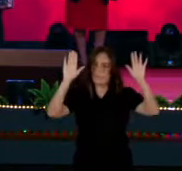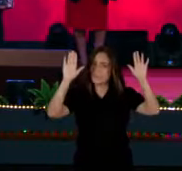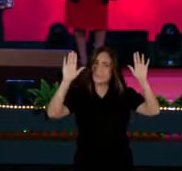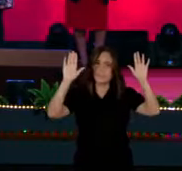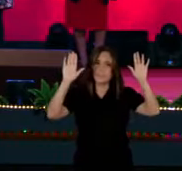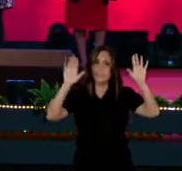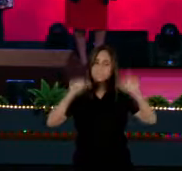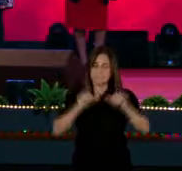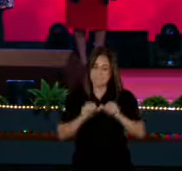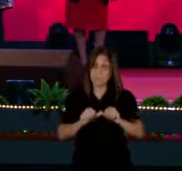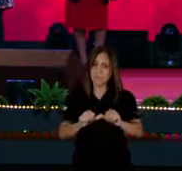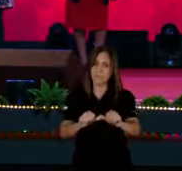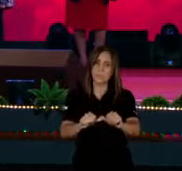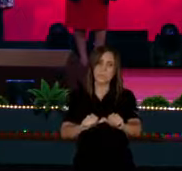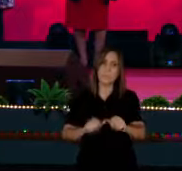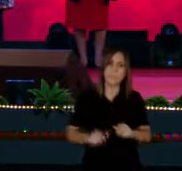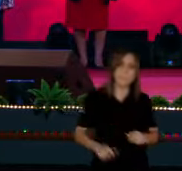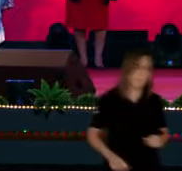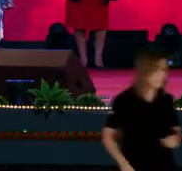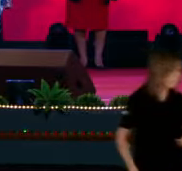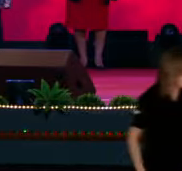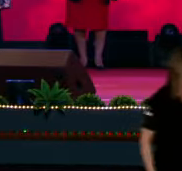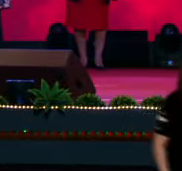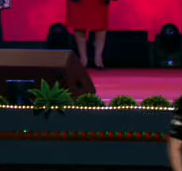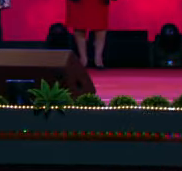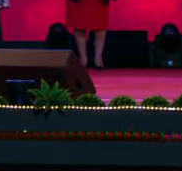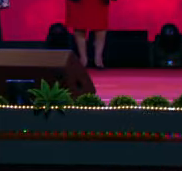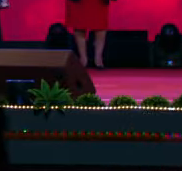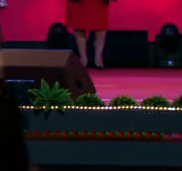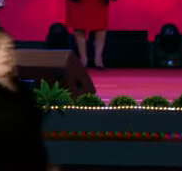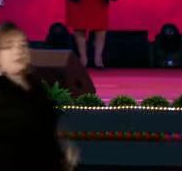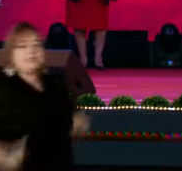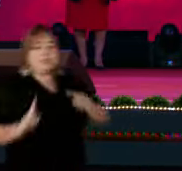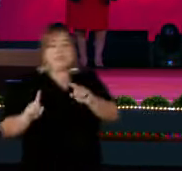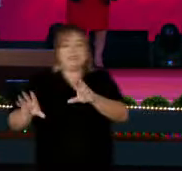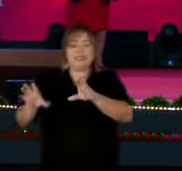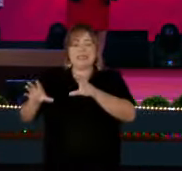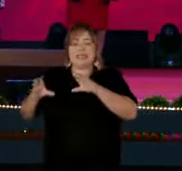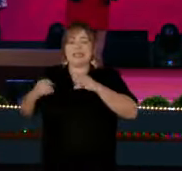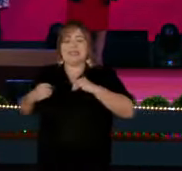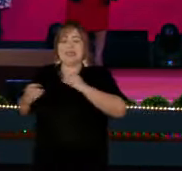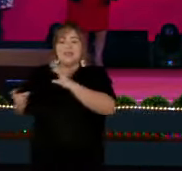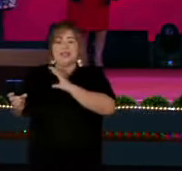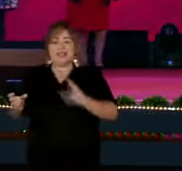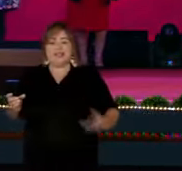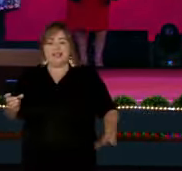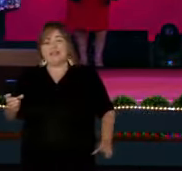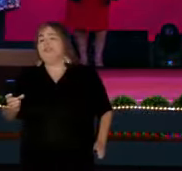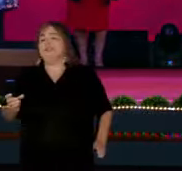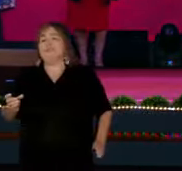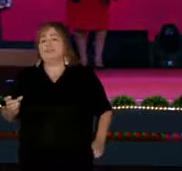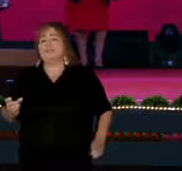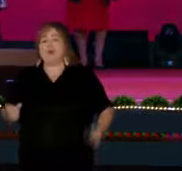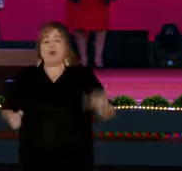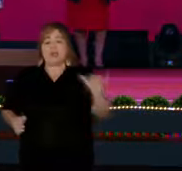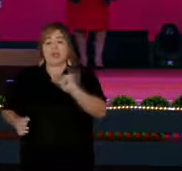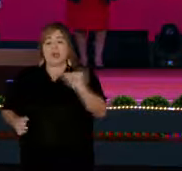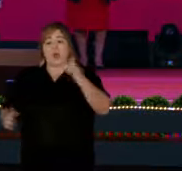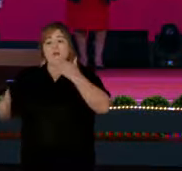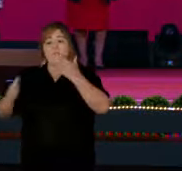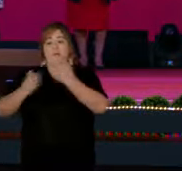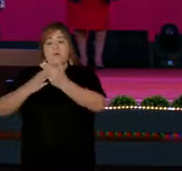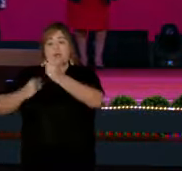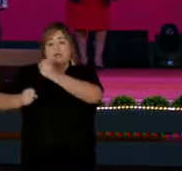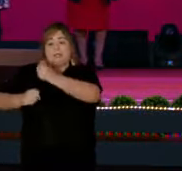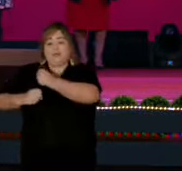hacia adelante. Sigue a Cristo como buen soldado y algún día